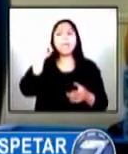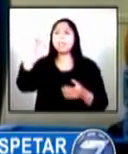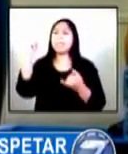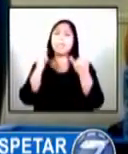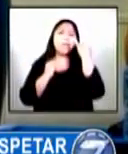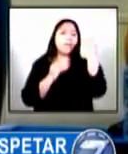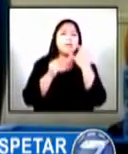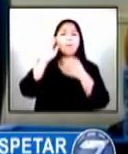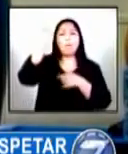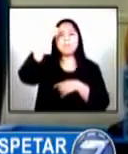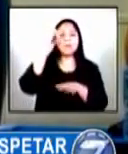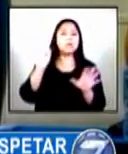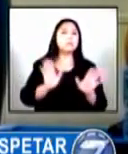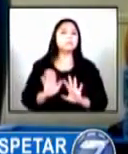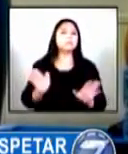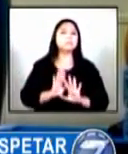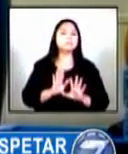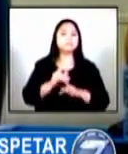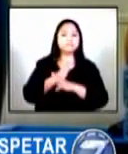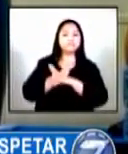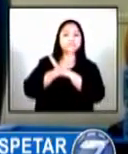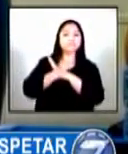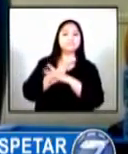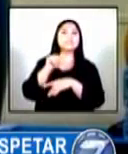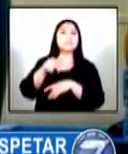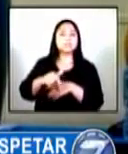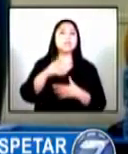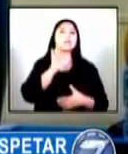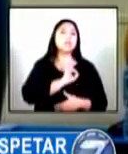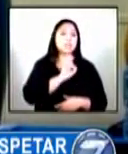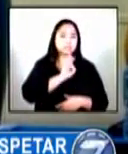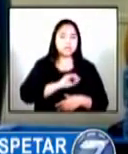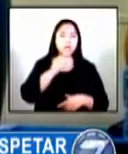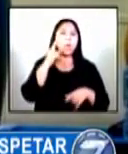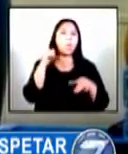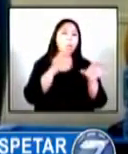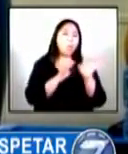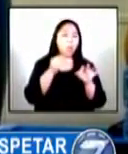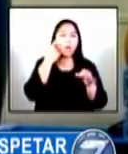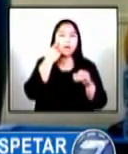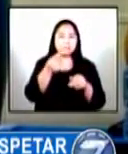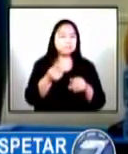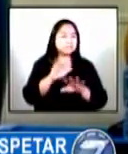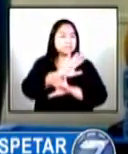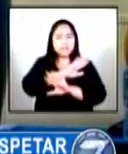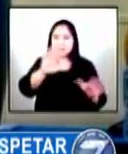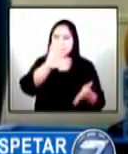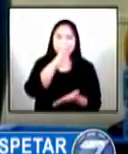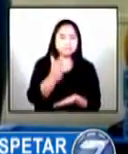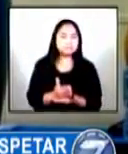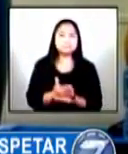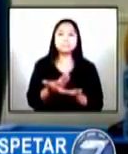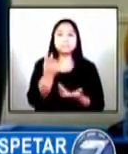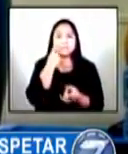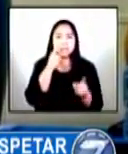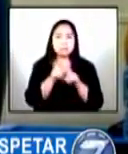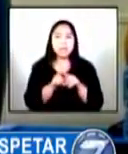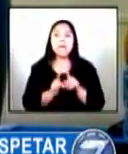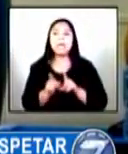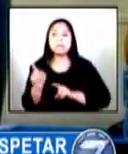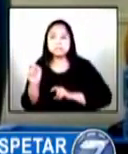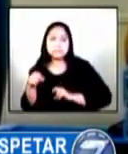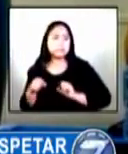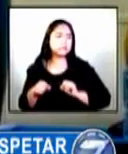políticos que polaricen a las sociedades, que hagan cesar la parcialidad sostenida e infundada